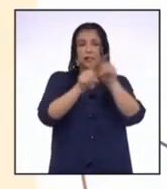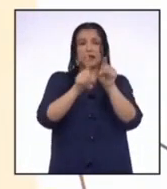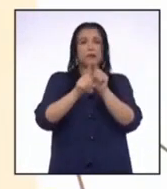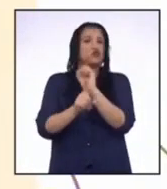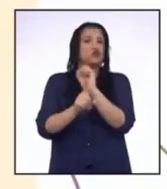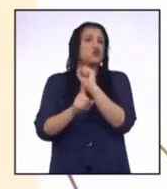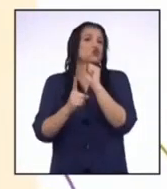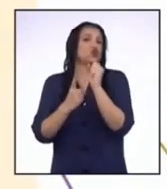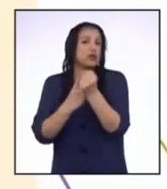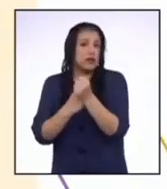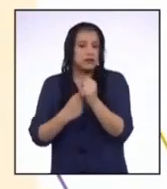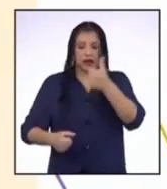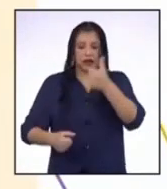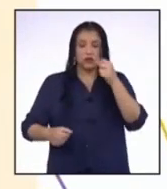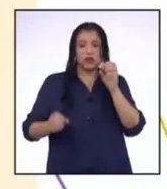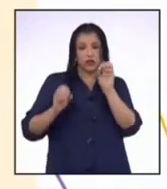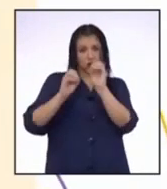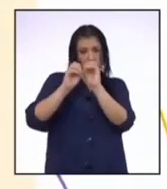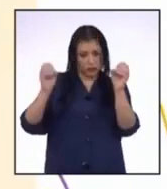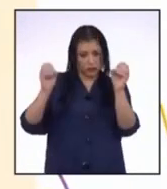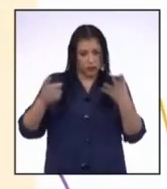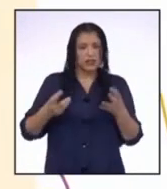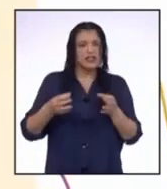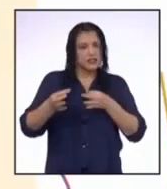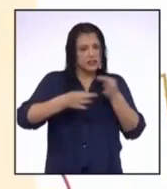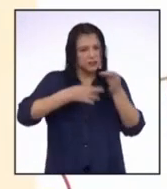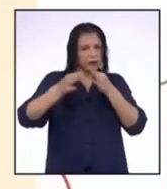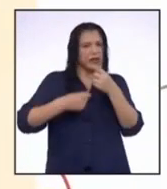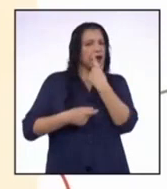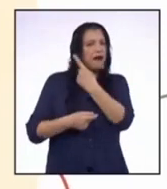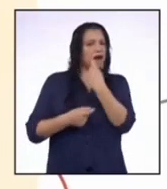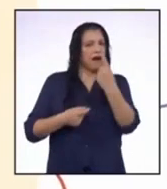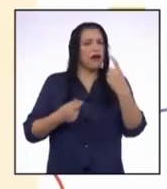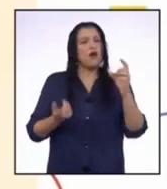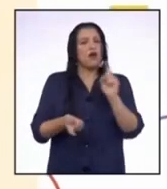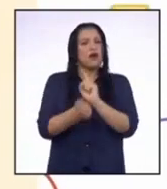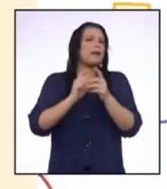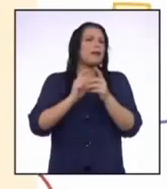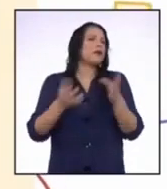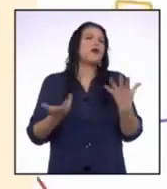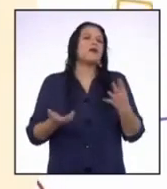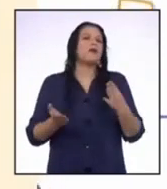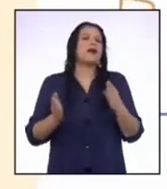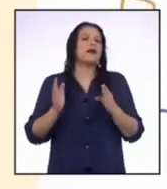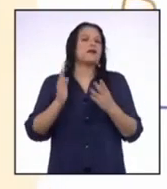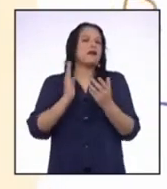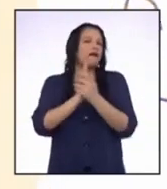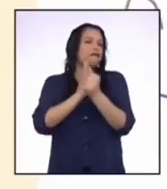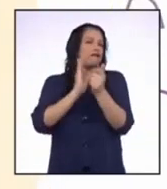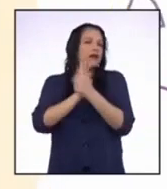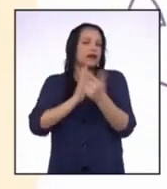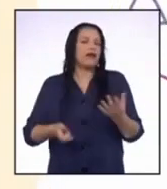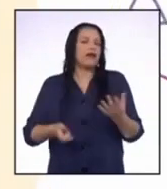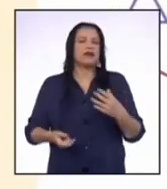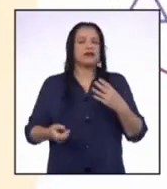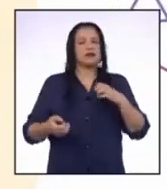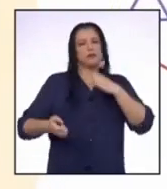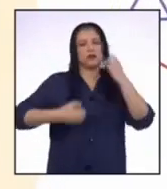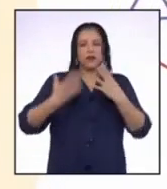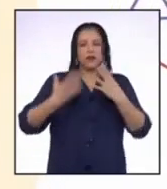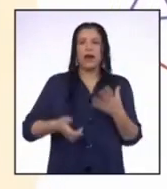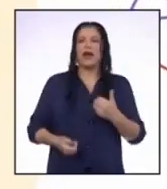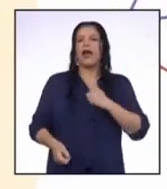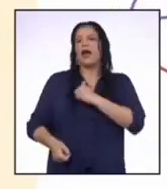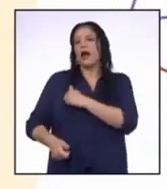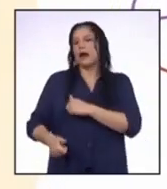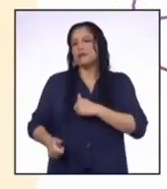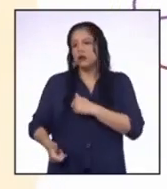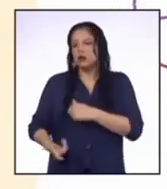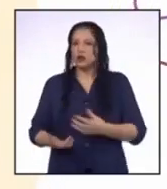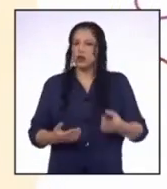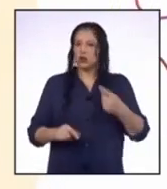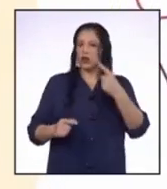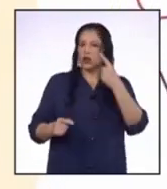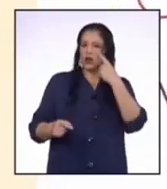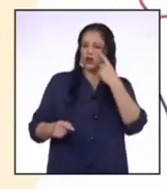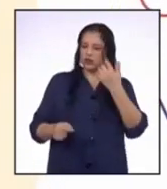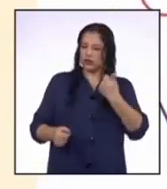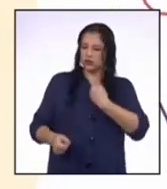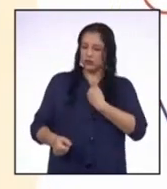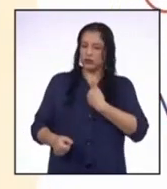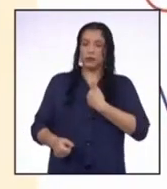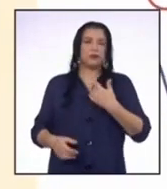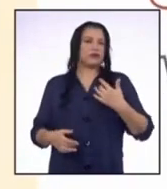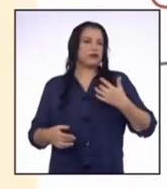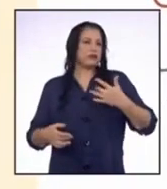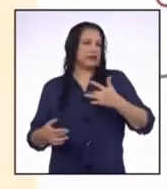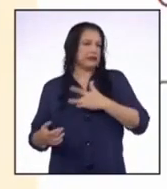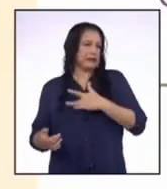siguientes oraciones se habla sobre esos cambios, como el desarrollo de las habilidades emocionales, las aptitudes, el reconocimiento de los sentimientos